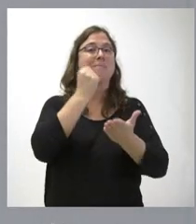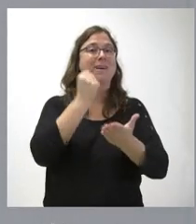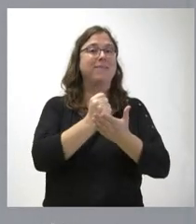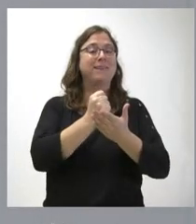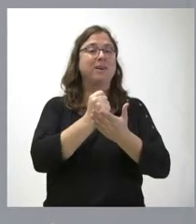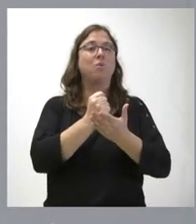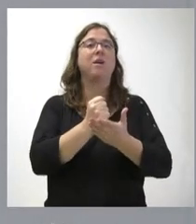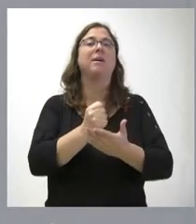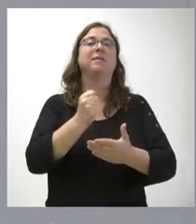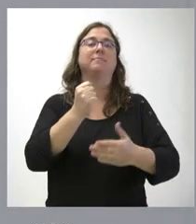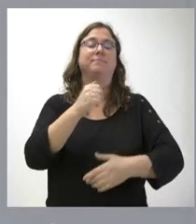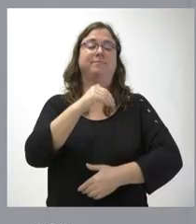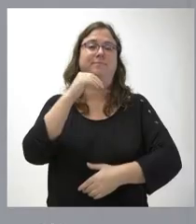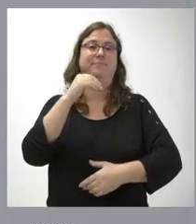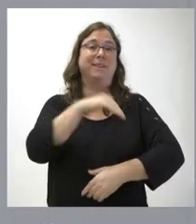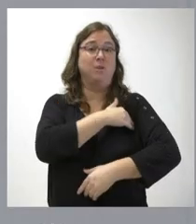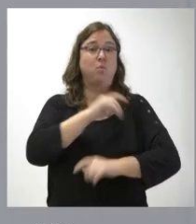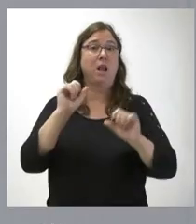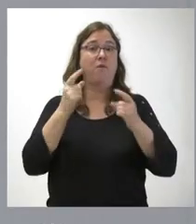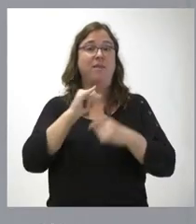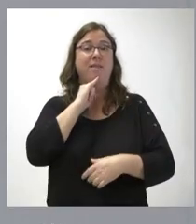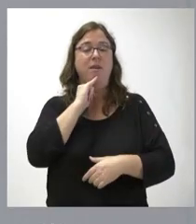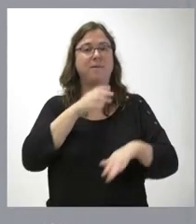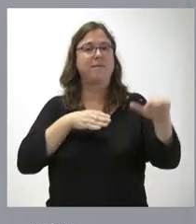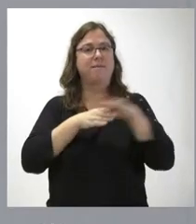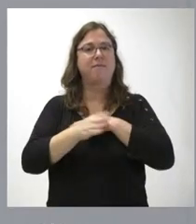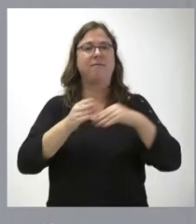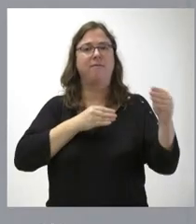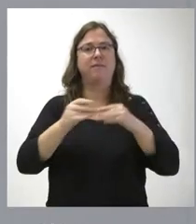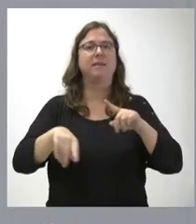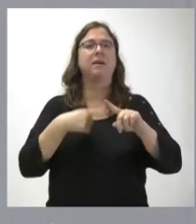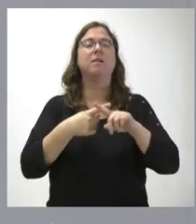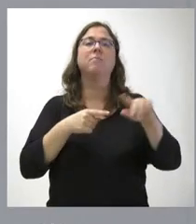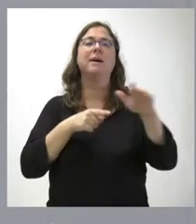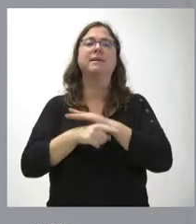oficiales de idiomas para flexibilizar su acceso y mejorar la gestión